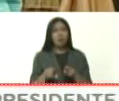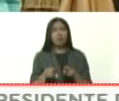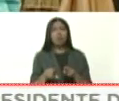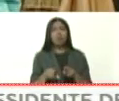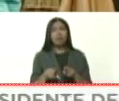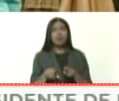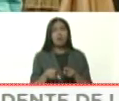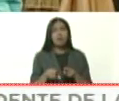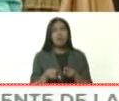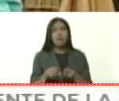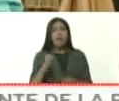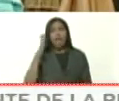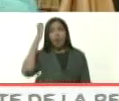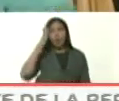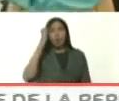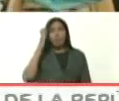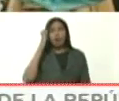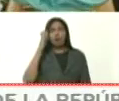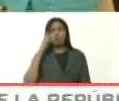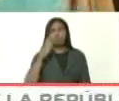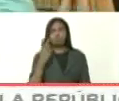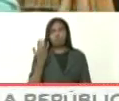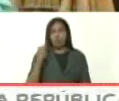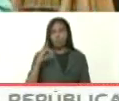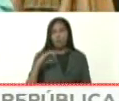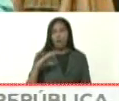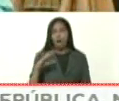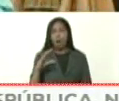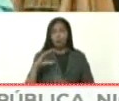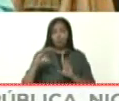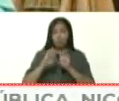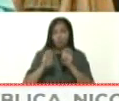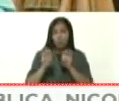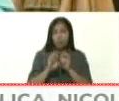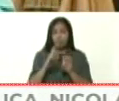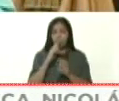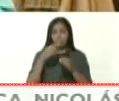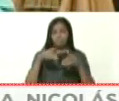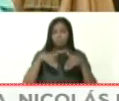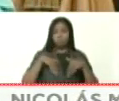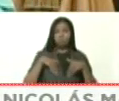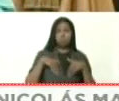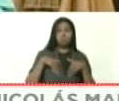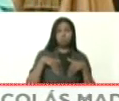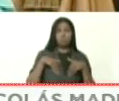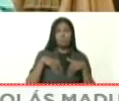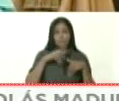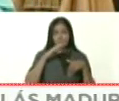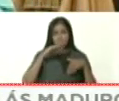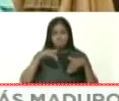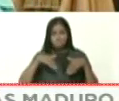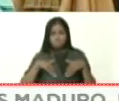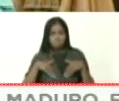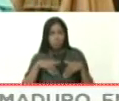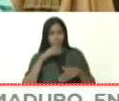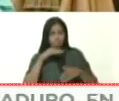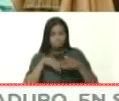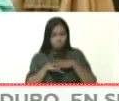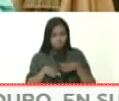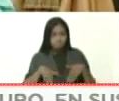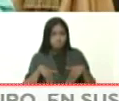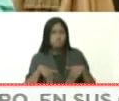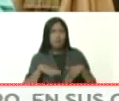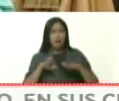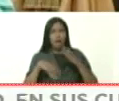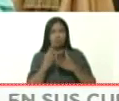Y la Europa culta, entre comillas, guardaba silencio. Silencio, silencio, hasta